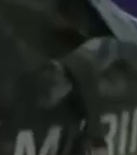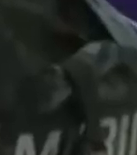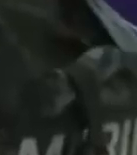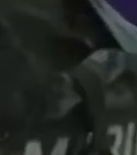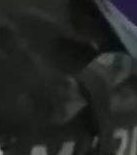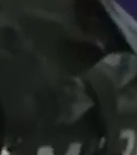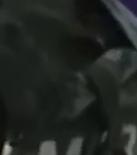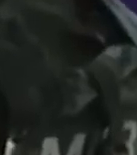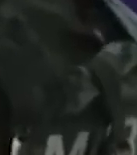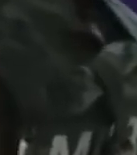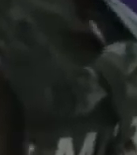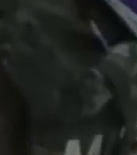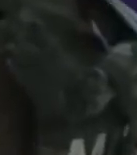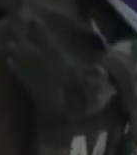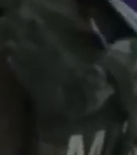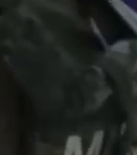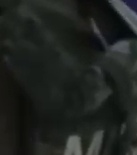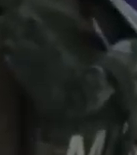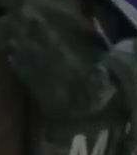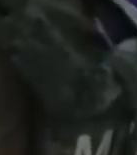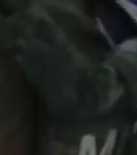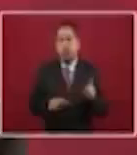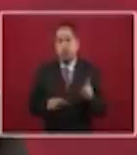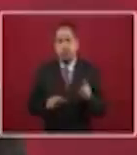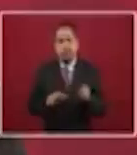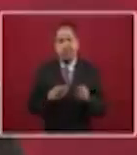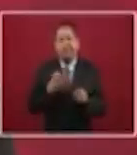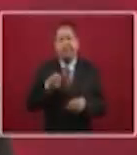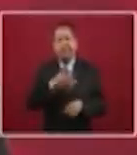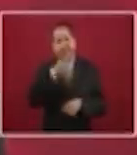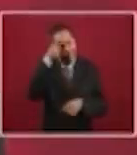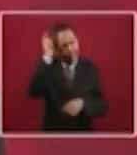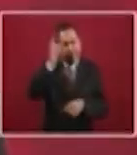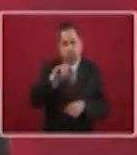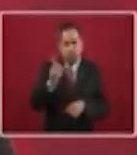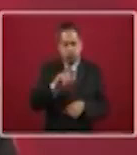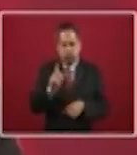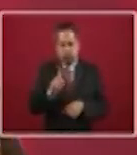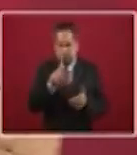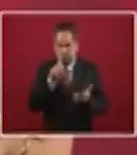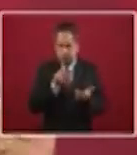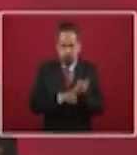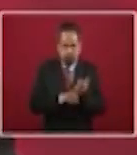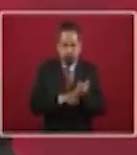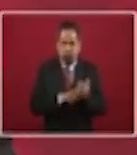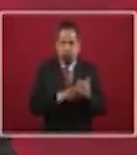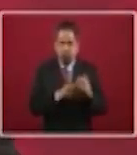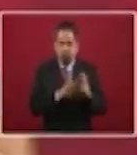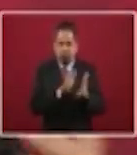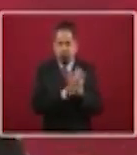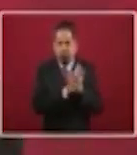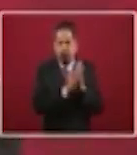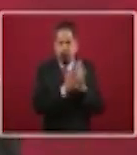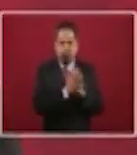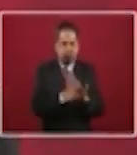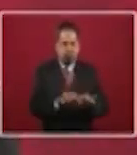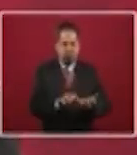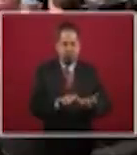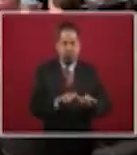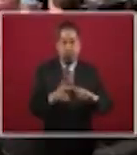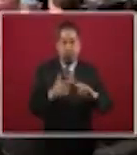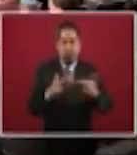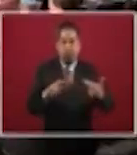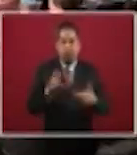estás viendo el evento en la tele es este mar muy muy bonito verde una información de cada quien que